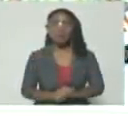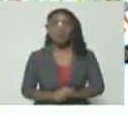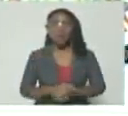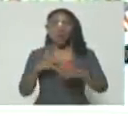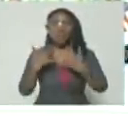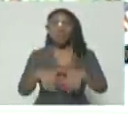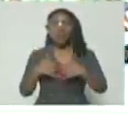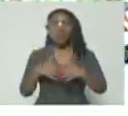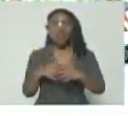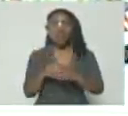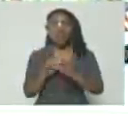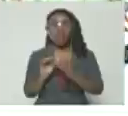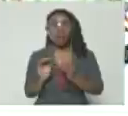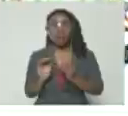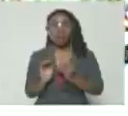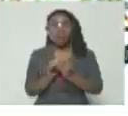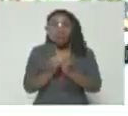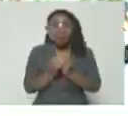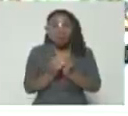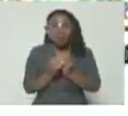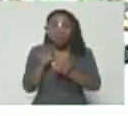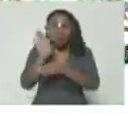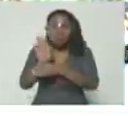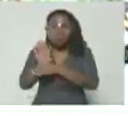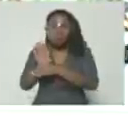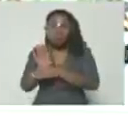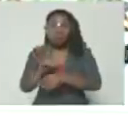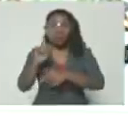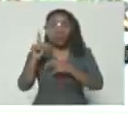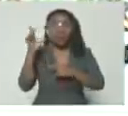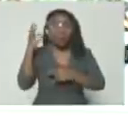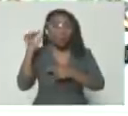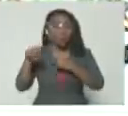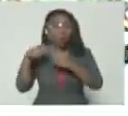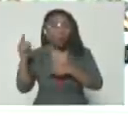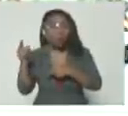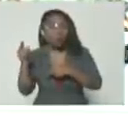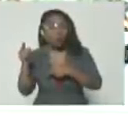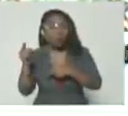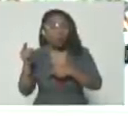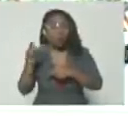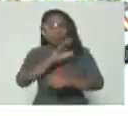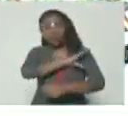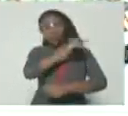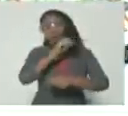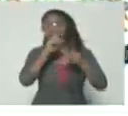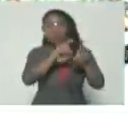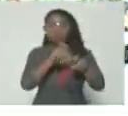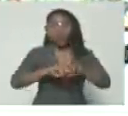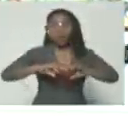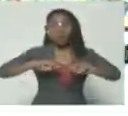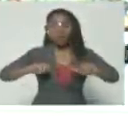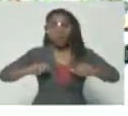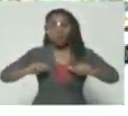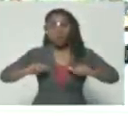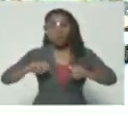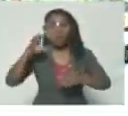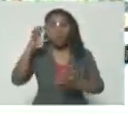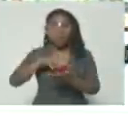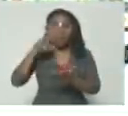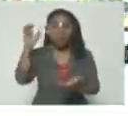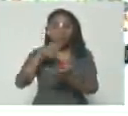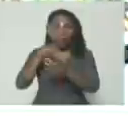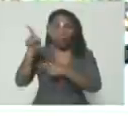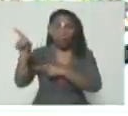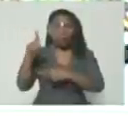de incubación. Y María Alejandra Rosales, directora de Agricultura y Tierra del Estado Aragua.